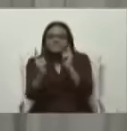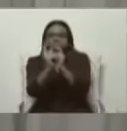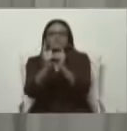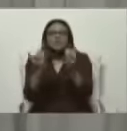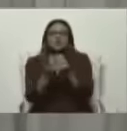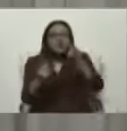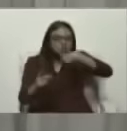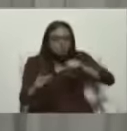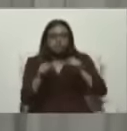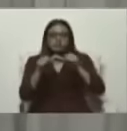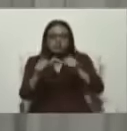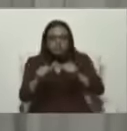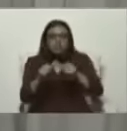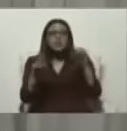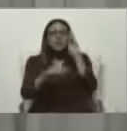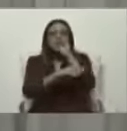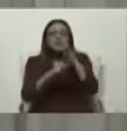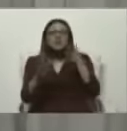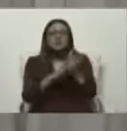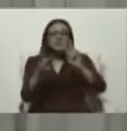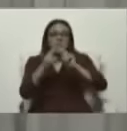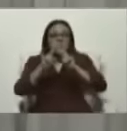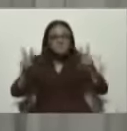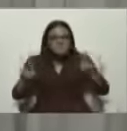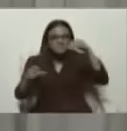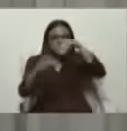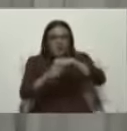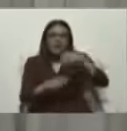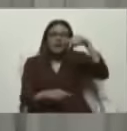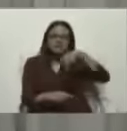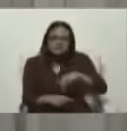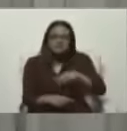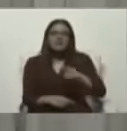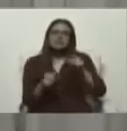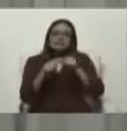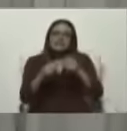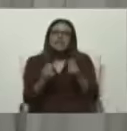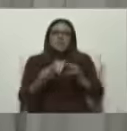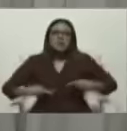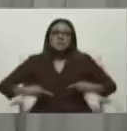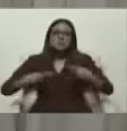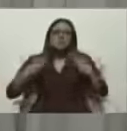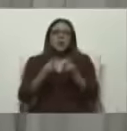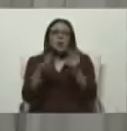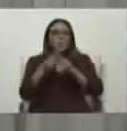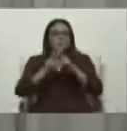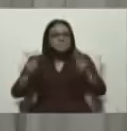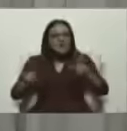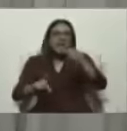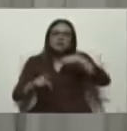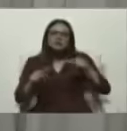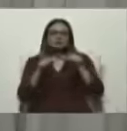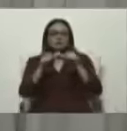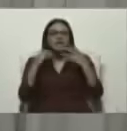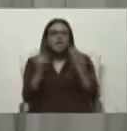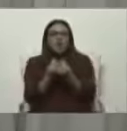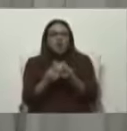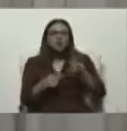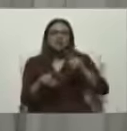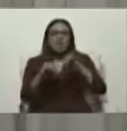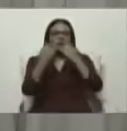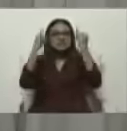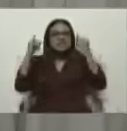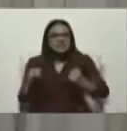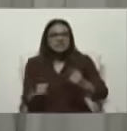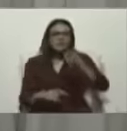mantener la paz de la República, mantener la vida en paz que nosotros tenemos, mantener nuestra independencia, mantener